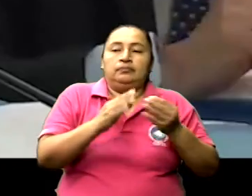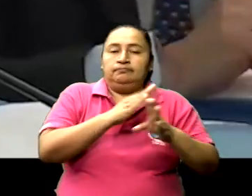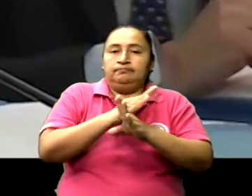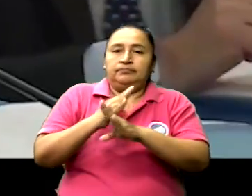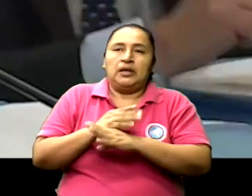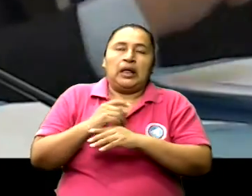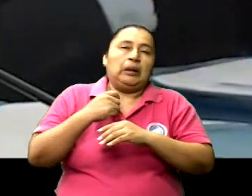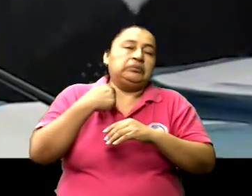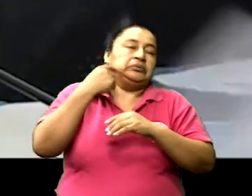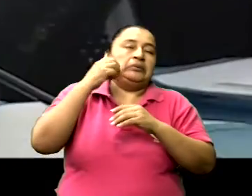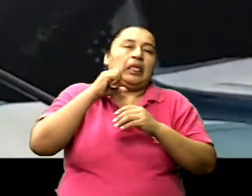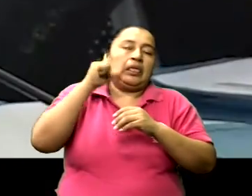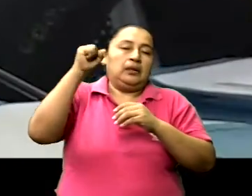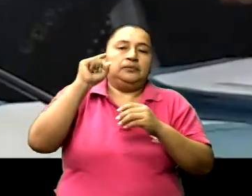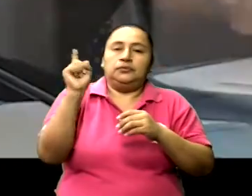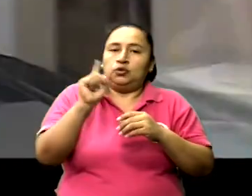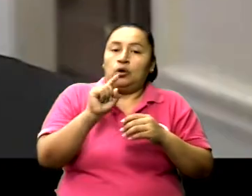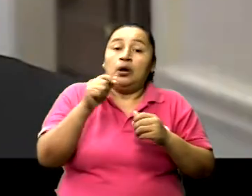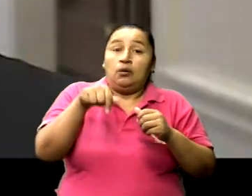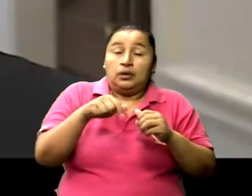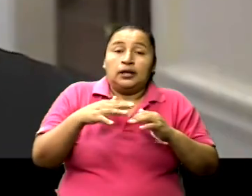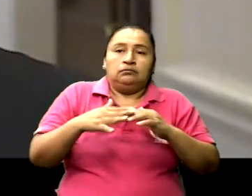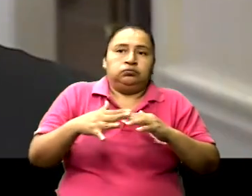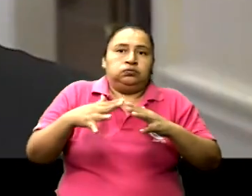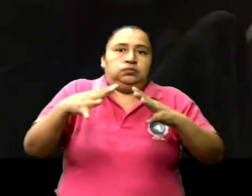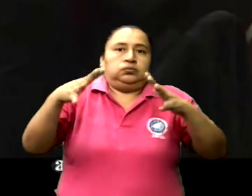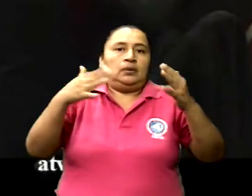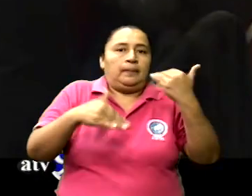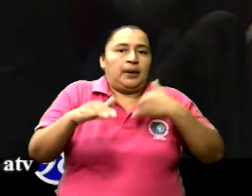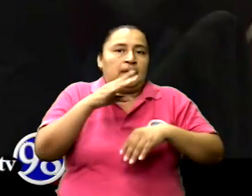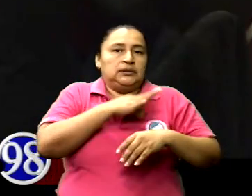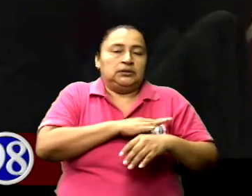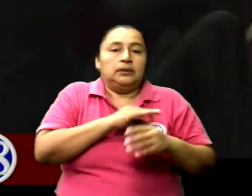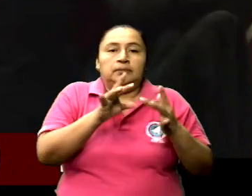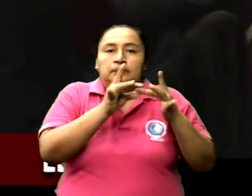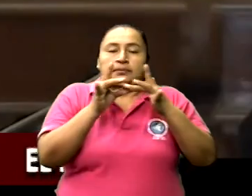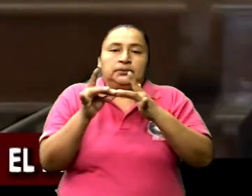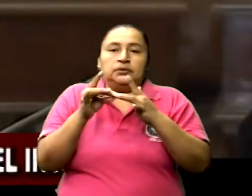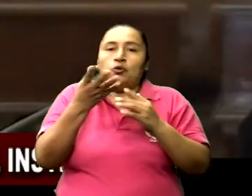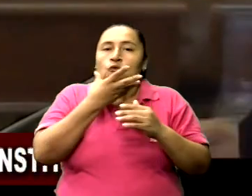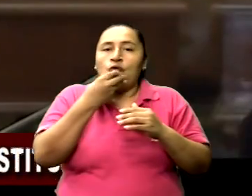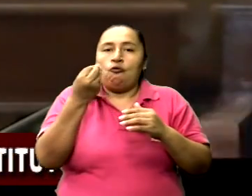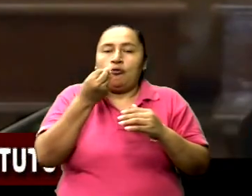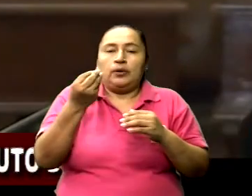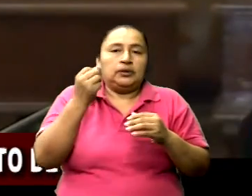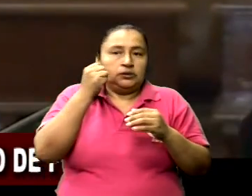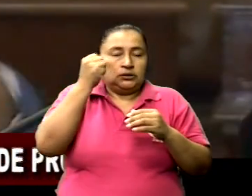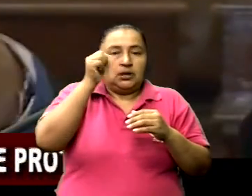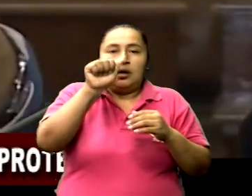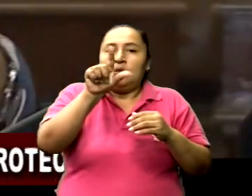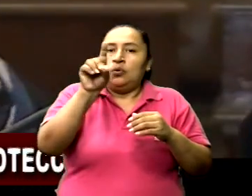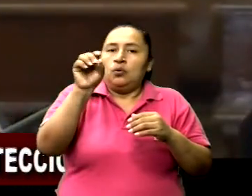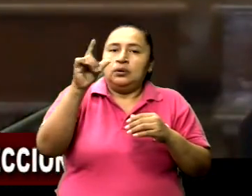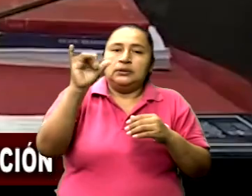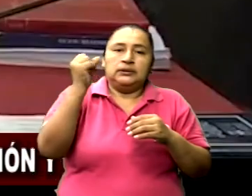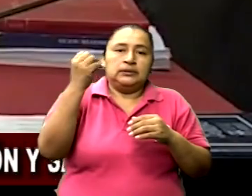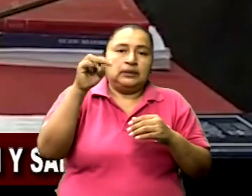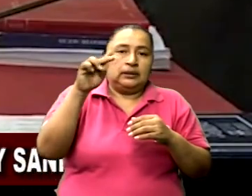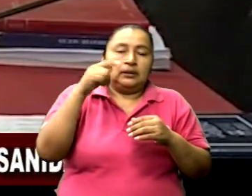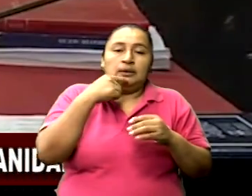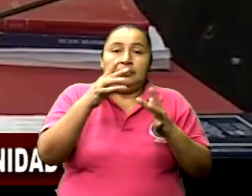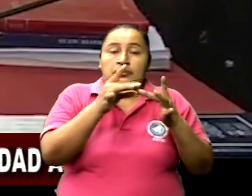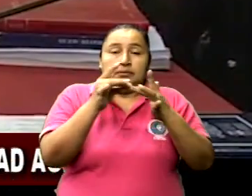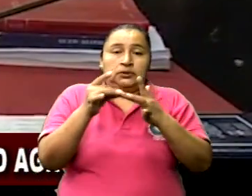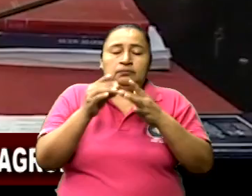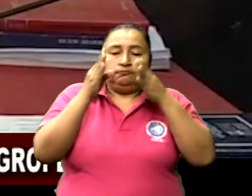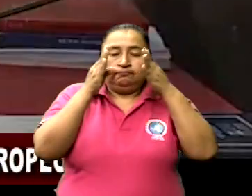el suicidio, fenómeno que ha crecido en el país, particularmente en la población adolescente, segmento